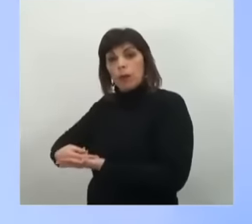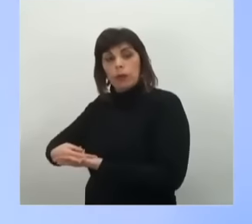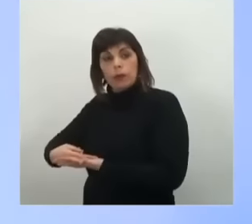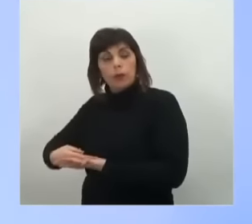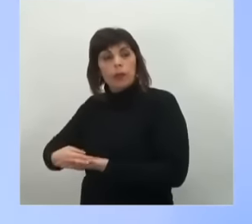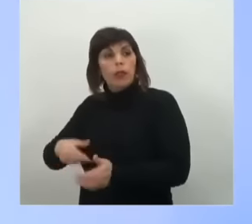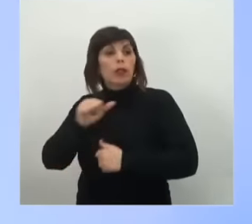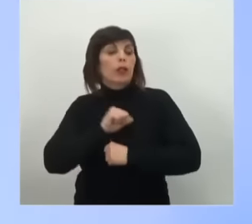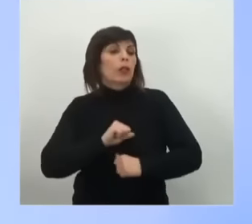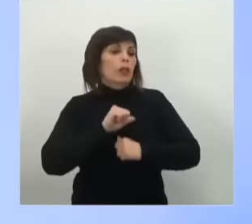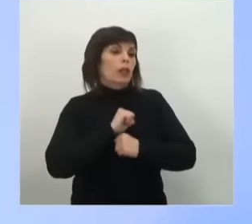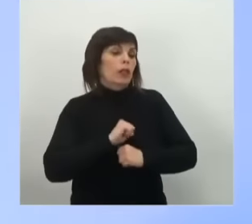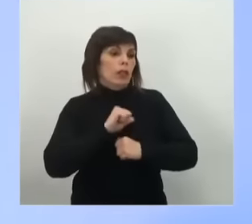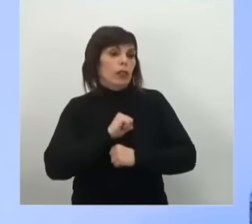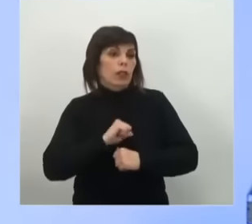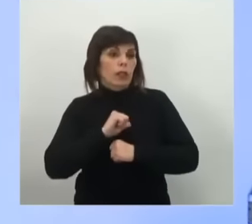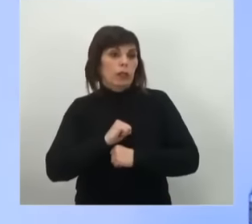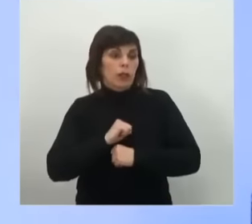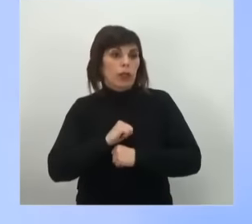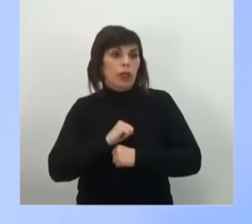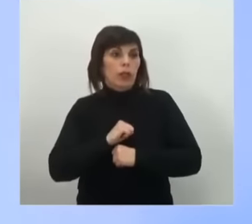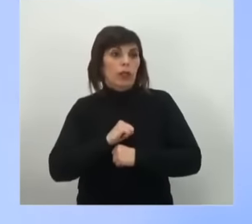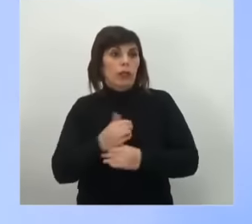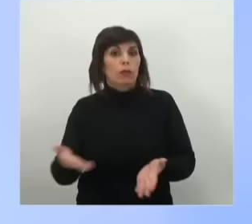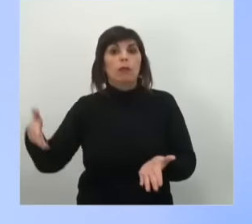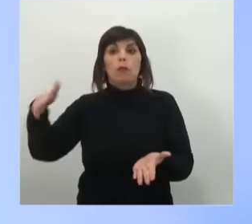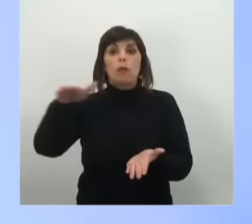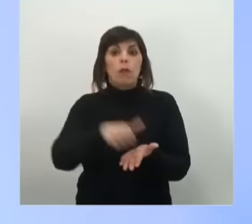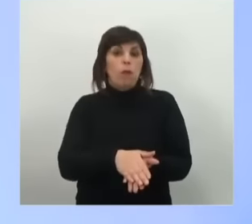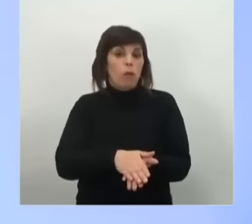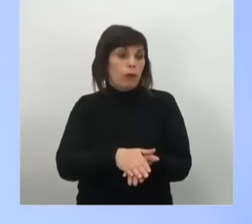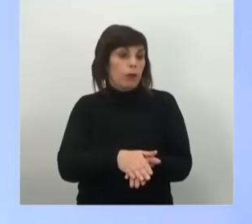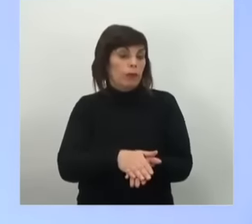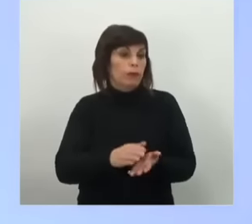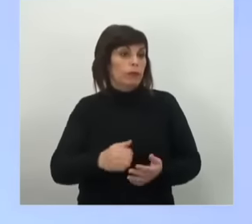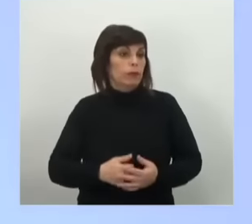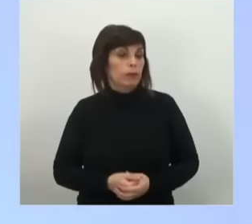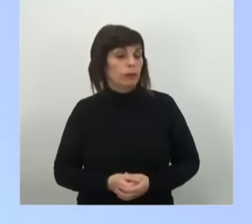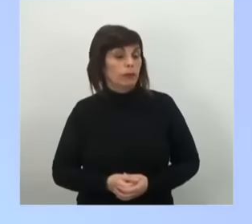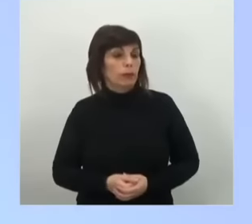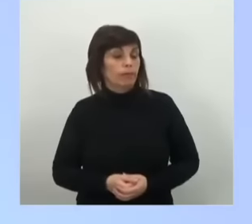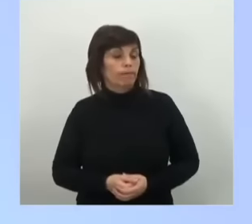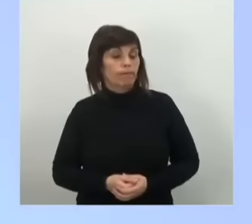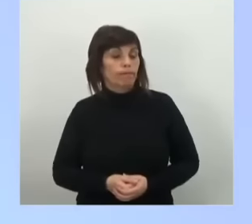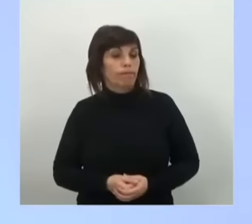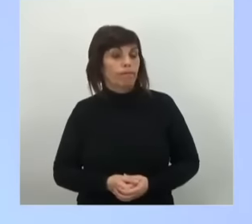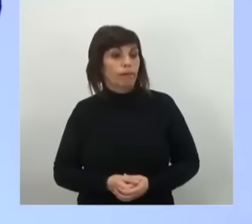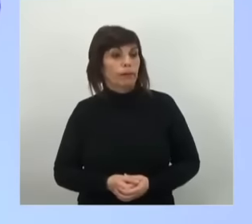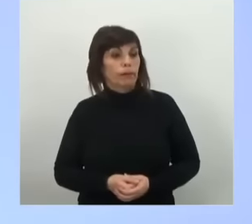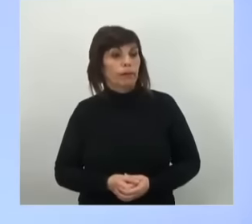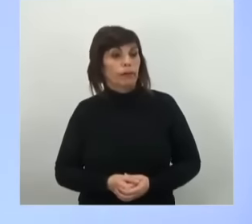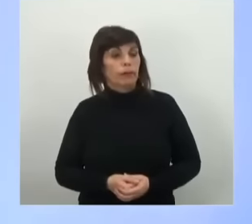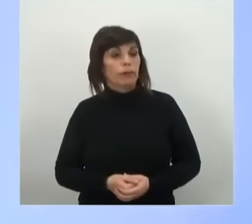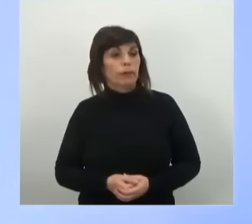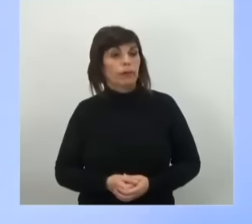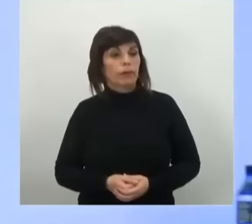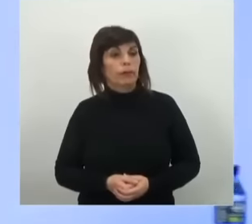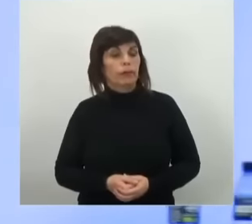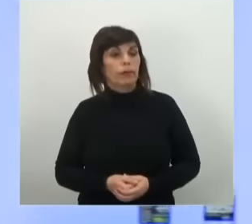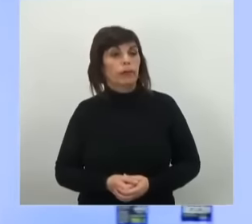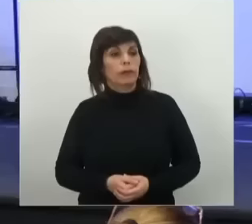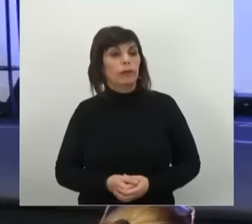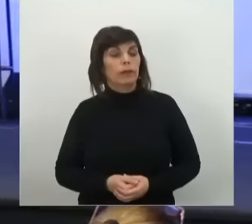esperando es Cuándo es el tiempo que le van a pagar el botón Y saben qué